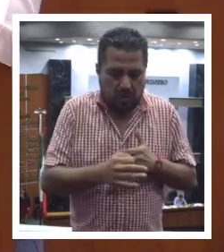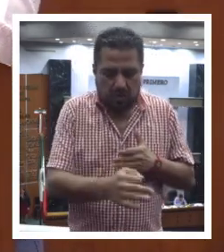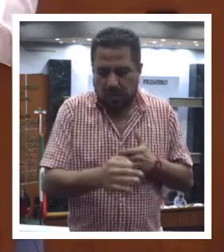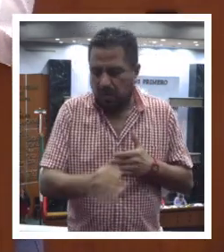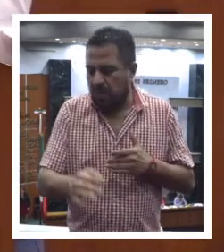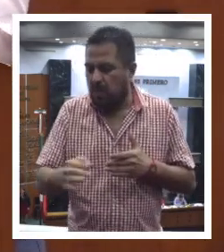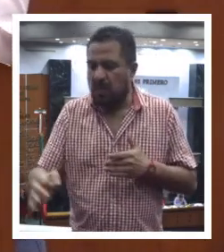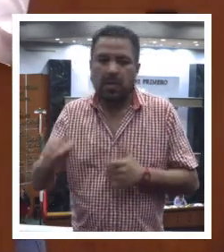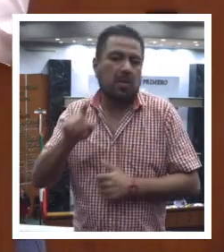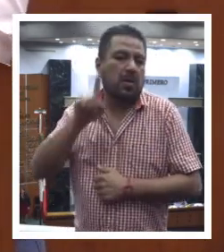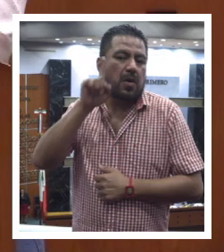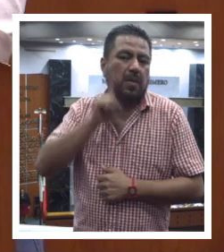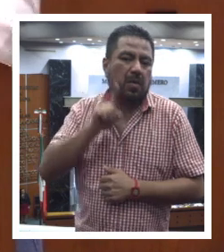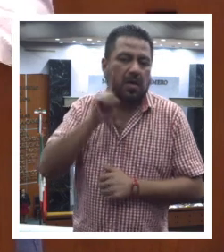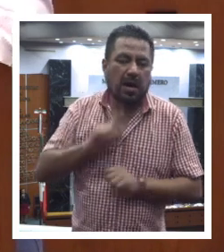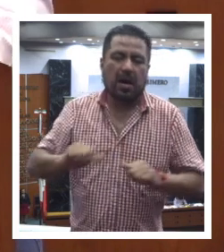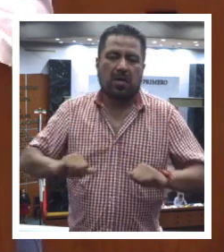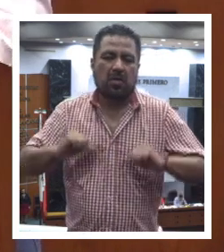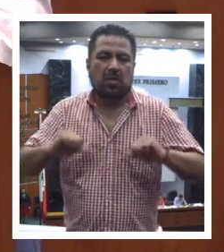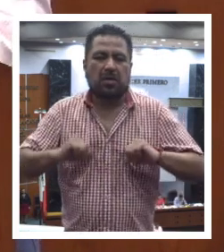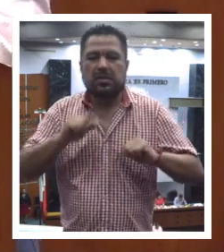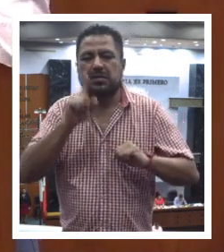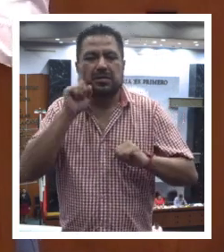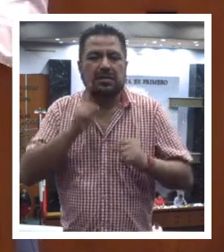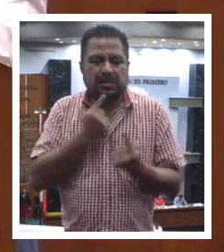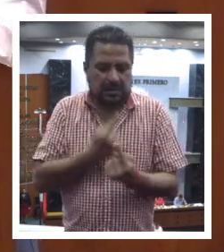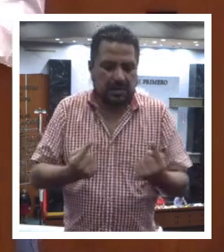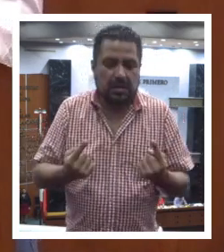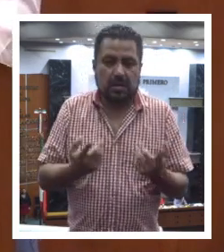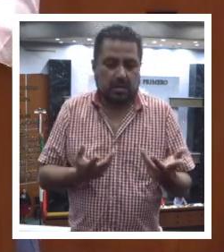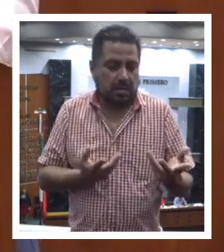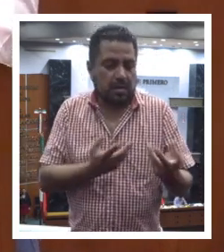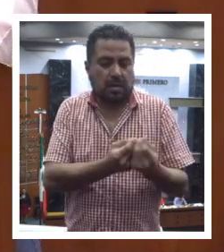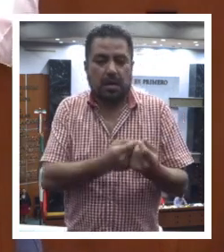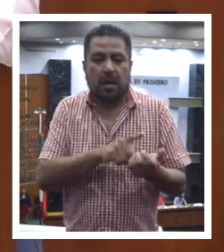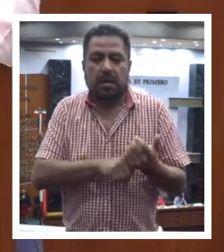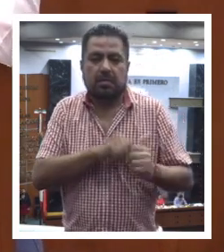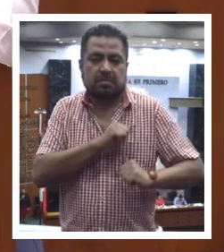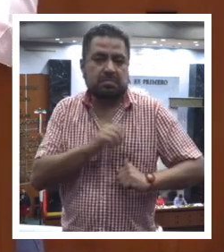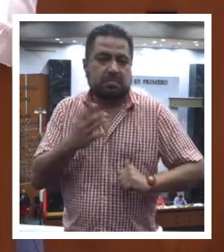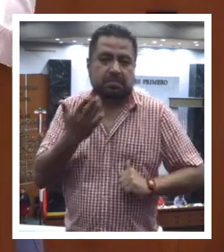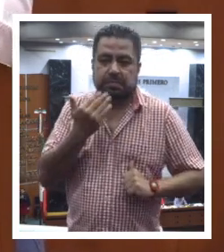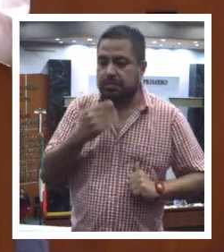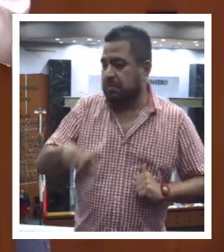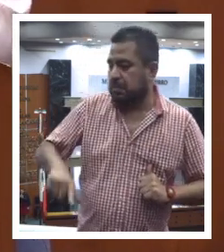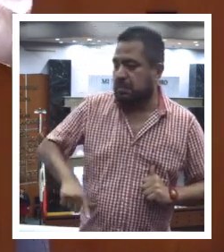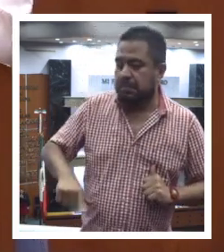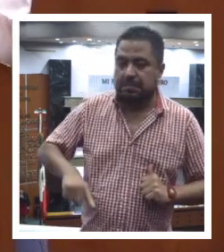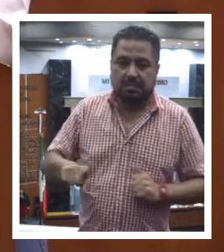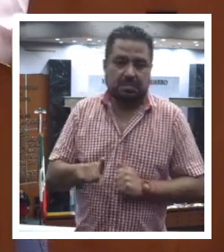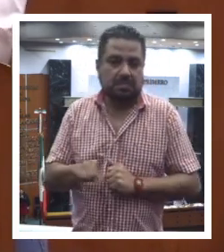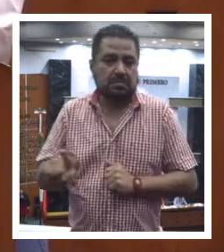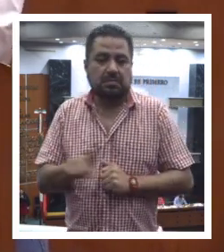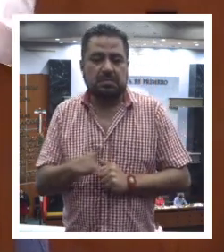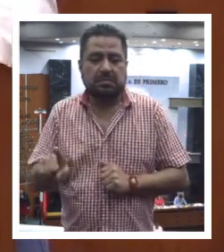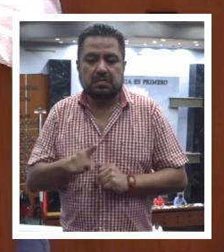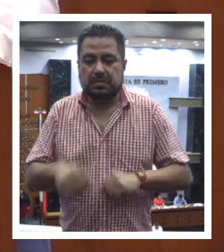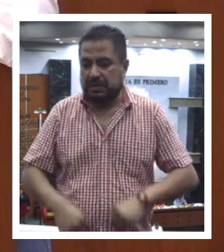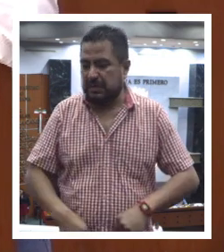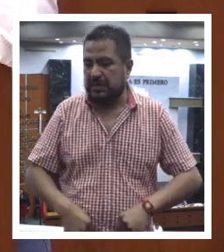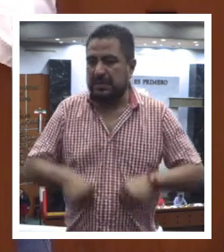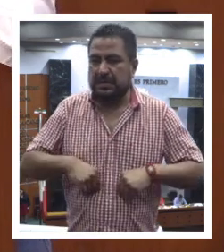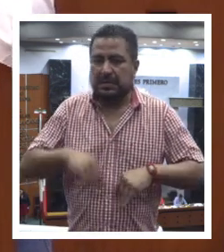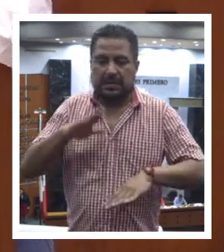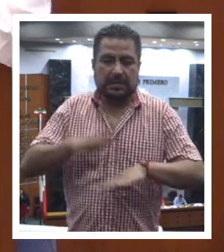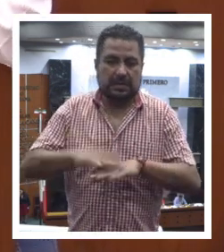mujeres, adolescentes y niñas no son parte de los roles de poder. Más bien, se enfrentan a